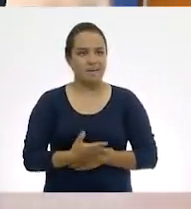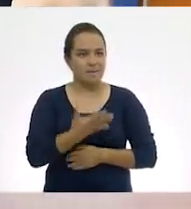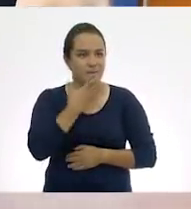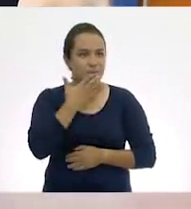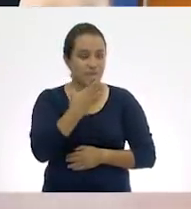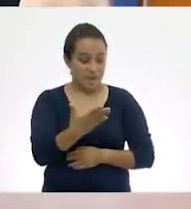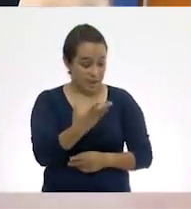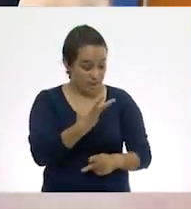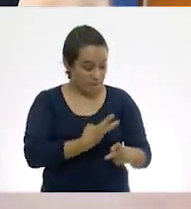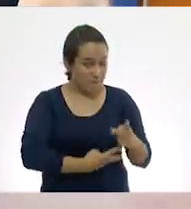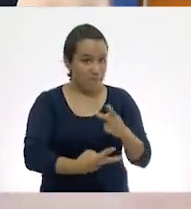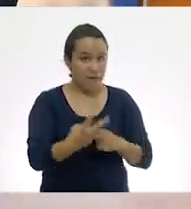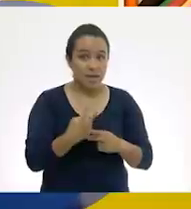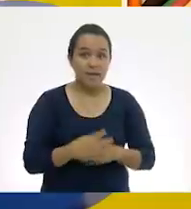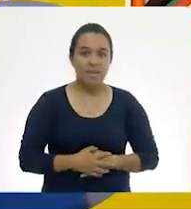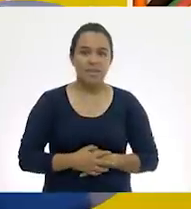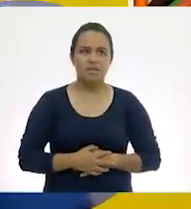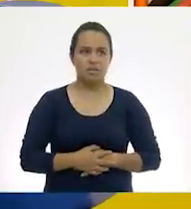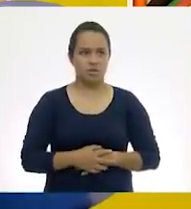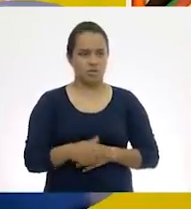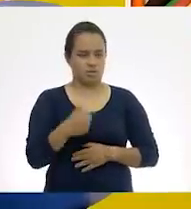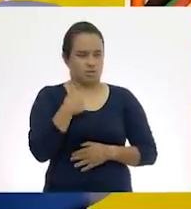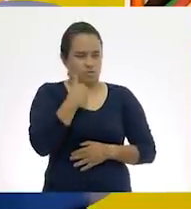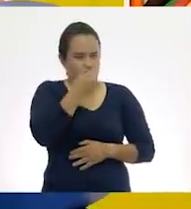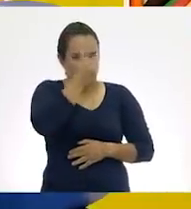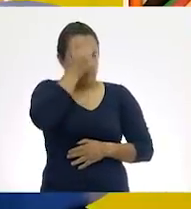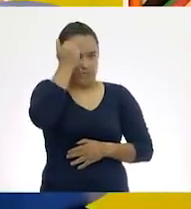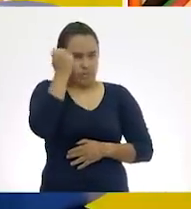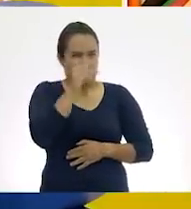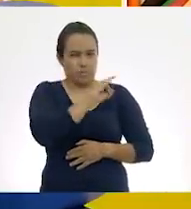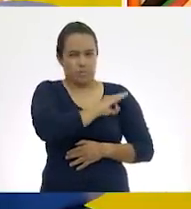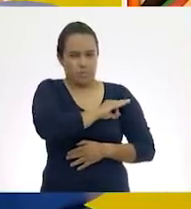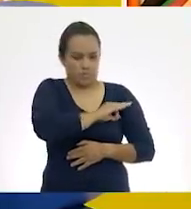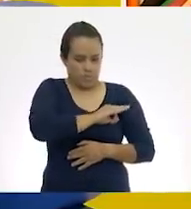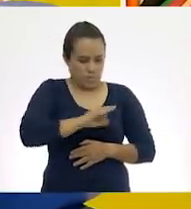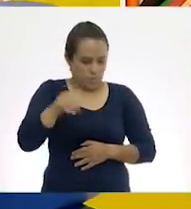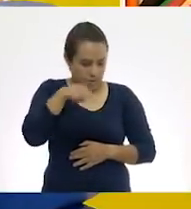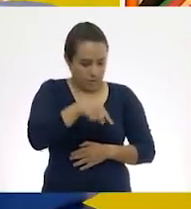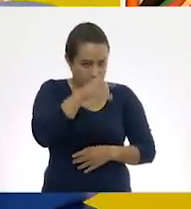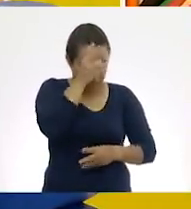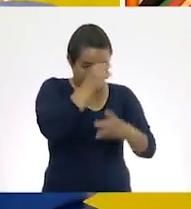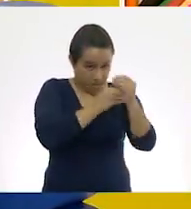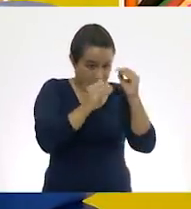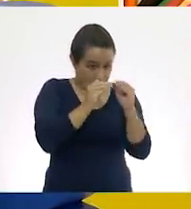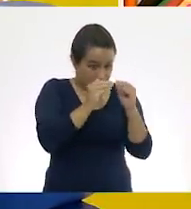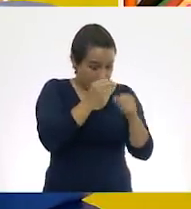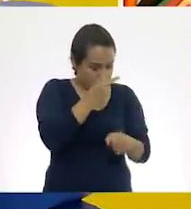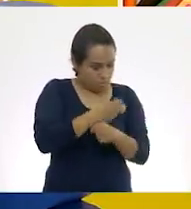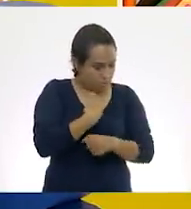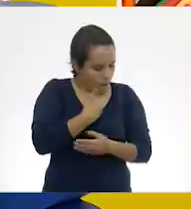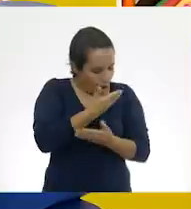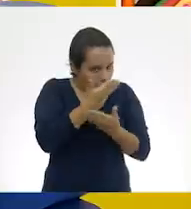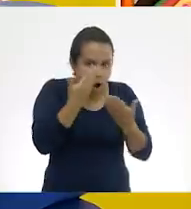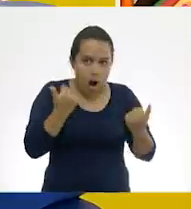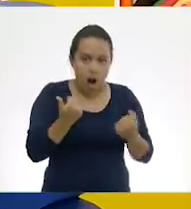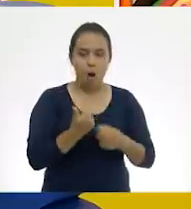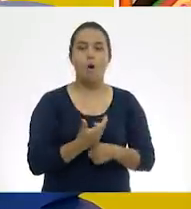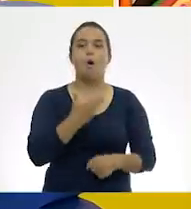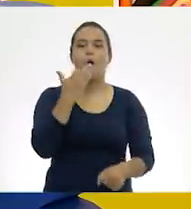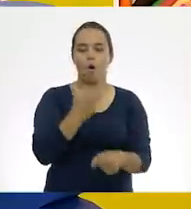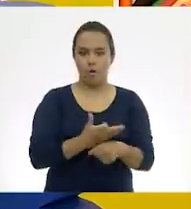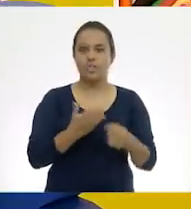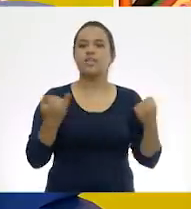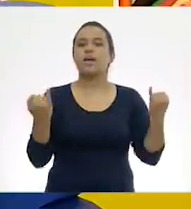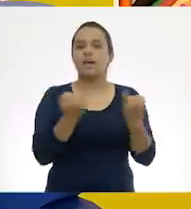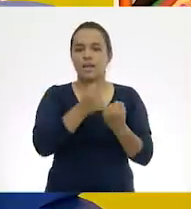bien, bienvenido. Oye, yo no sabía que se podía hacer esto aquí en Aprende en Casa 2. Pues ya formamos entonces